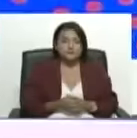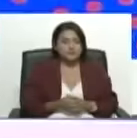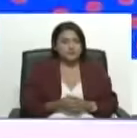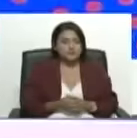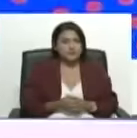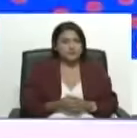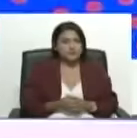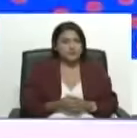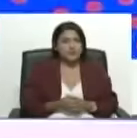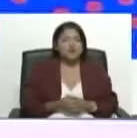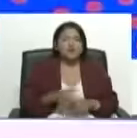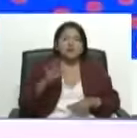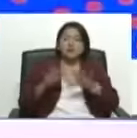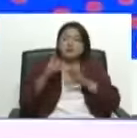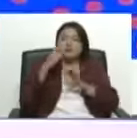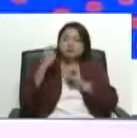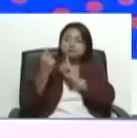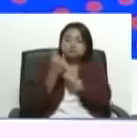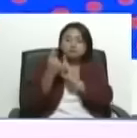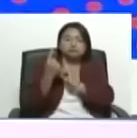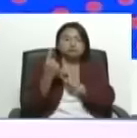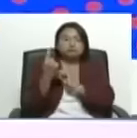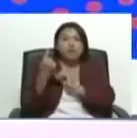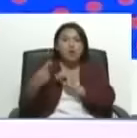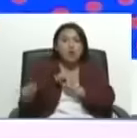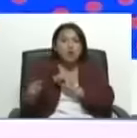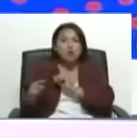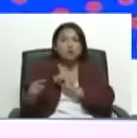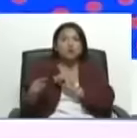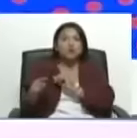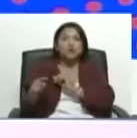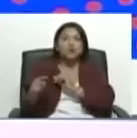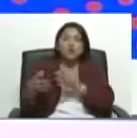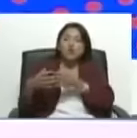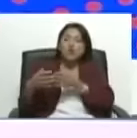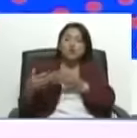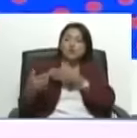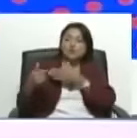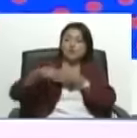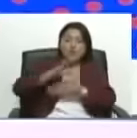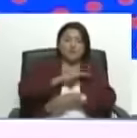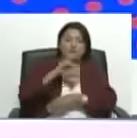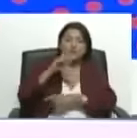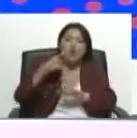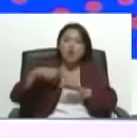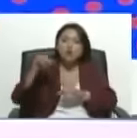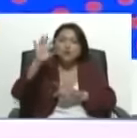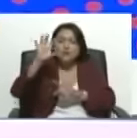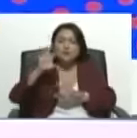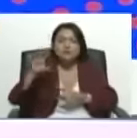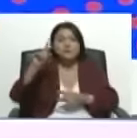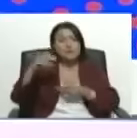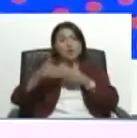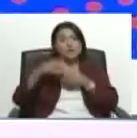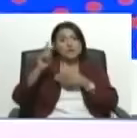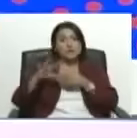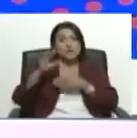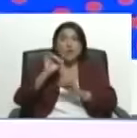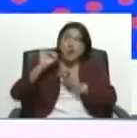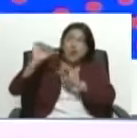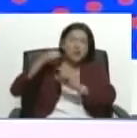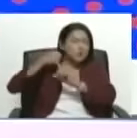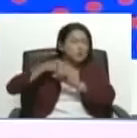frente a factores de agresión interna y externa. Hemos defendido nuestra Constitución y ahora pretenden